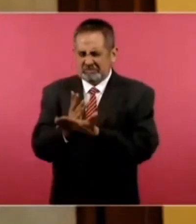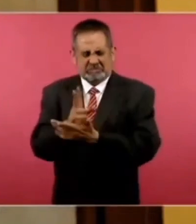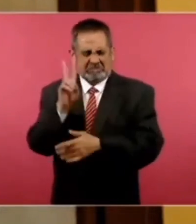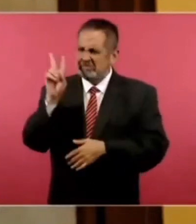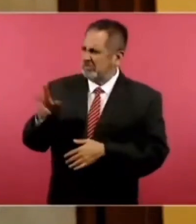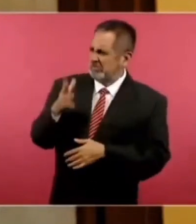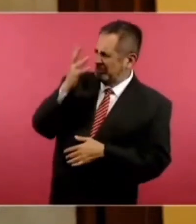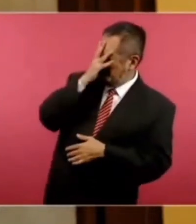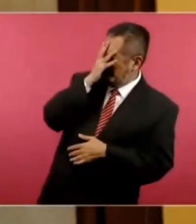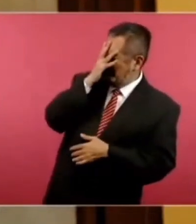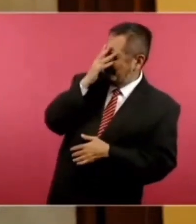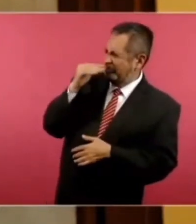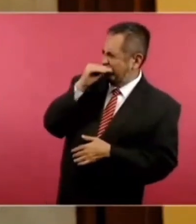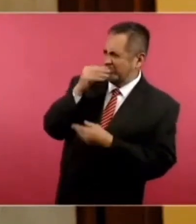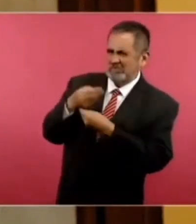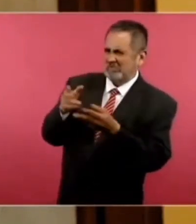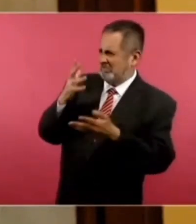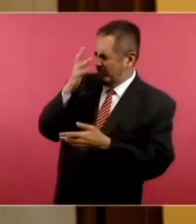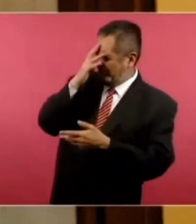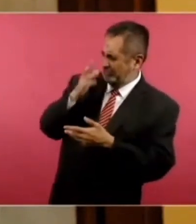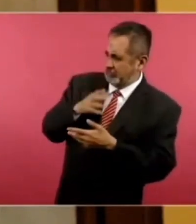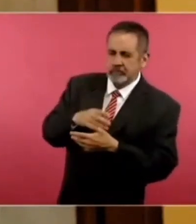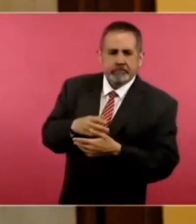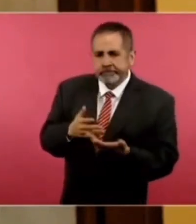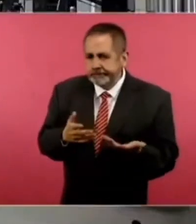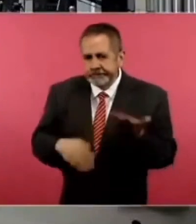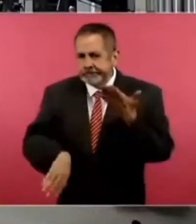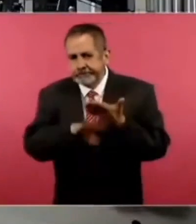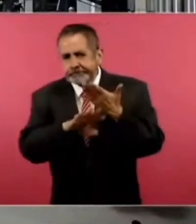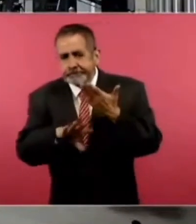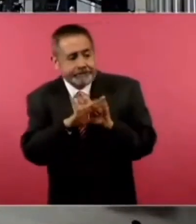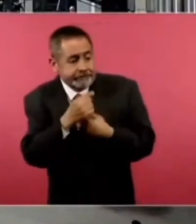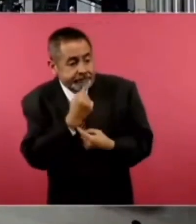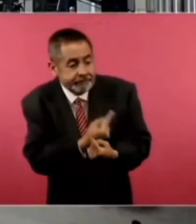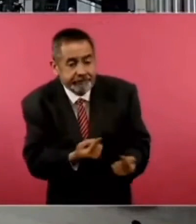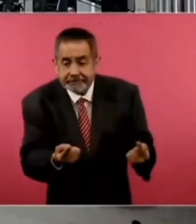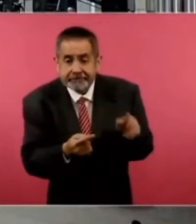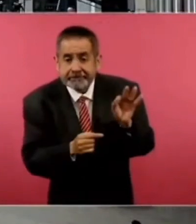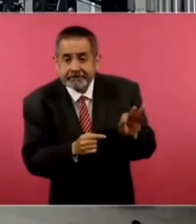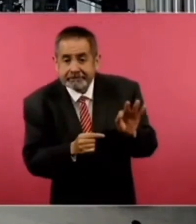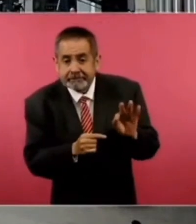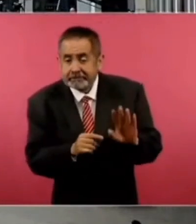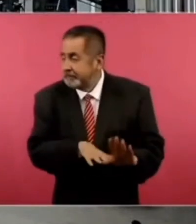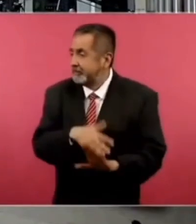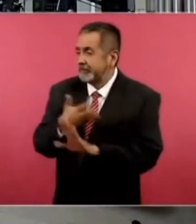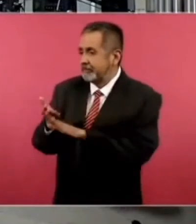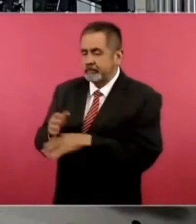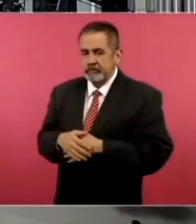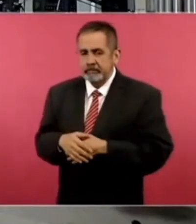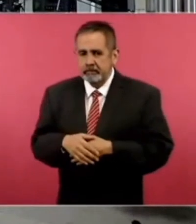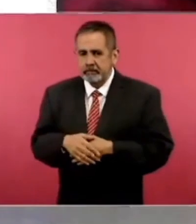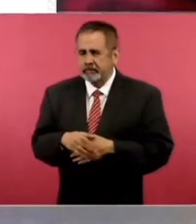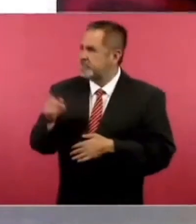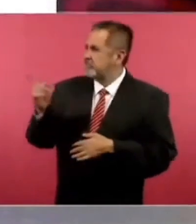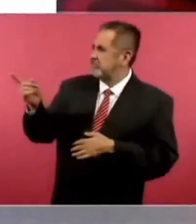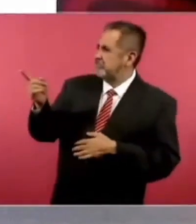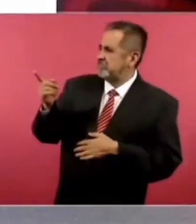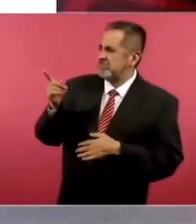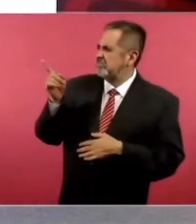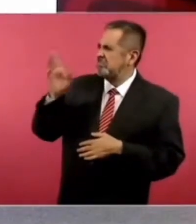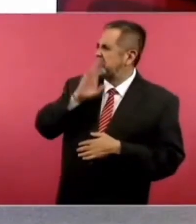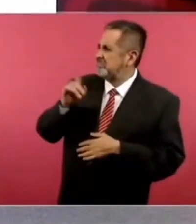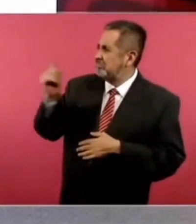México. ¿Qué intentaban con esa injuria? Acusarnos de ejercer una esclavitud mental, la